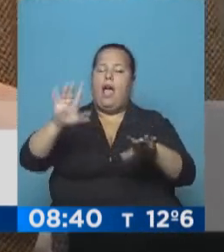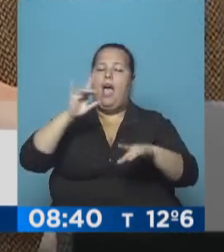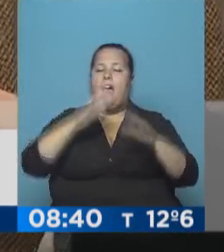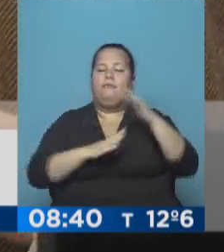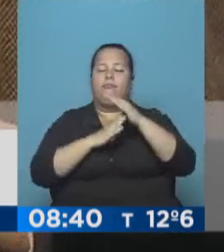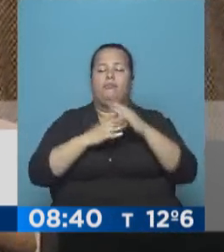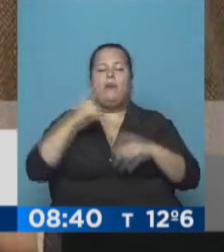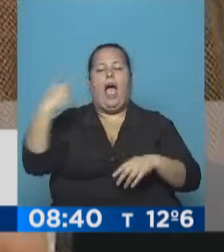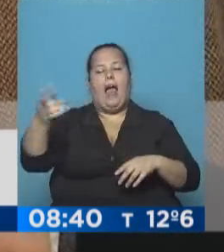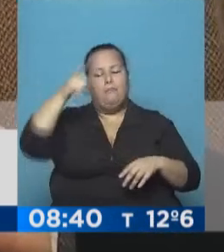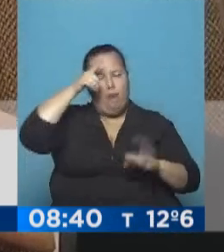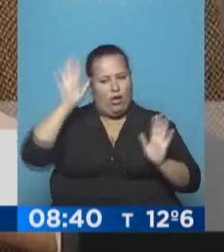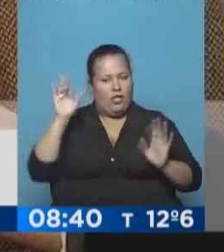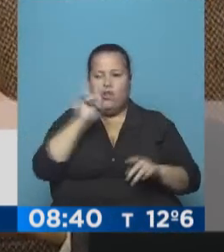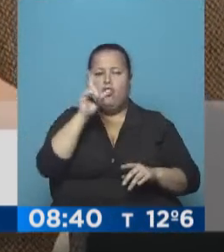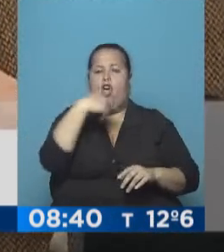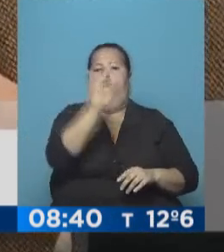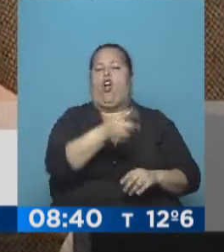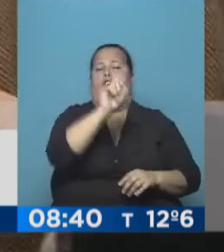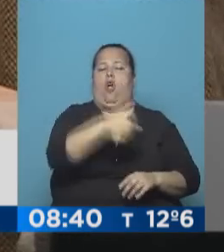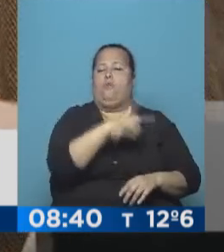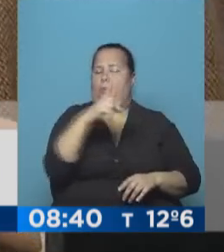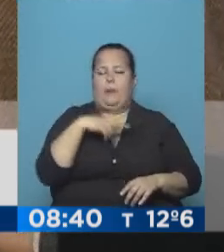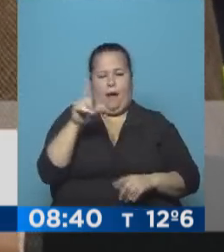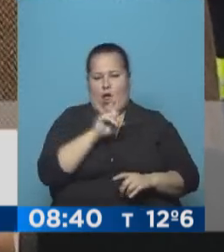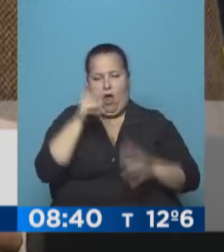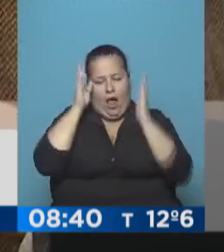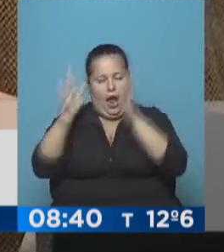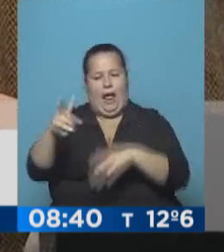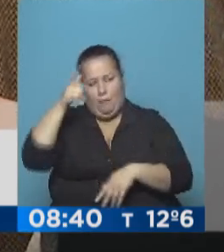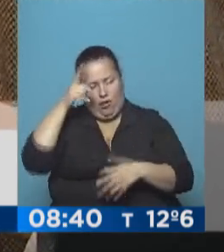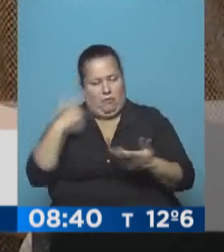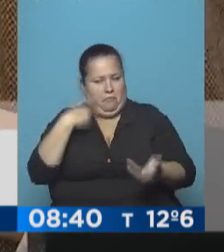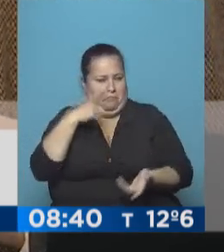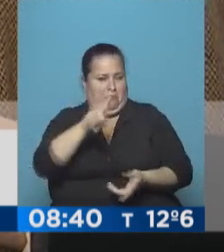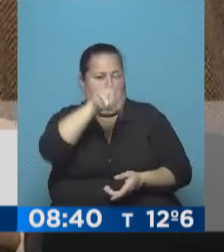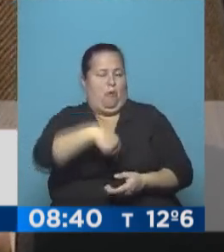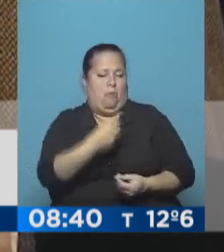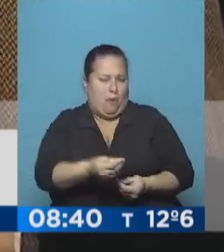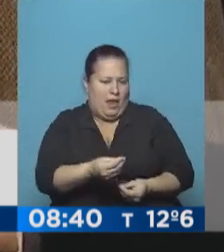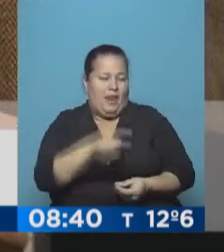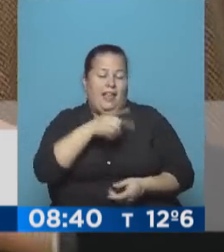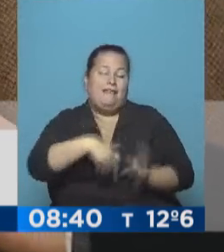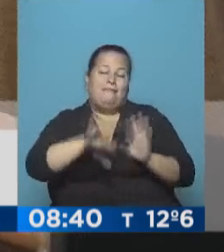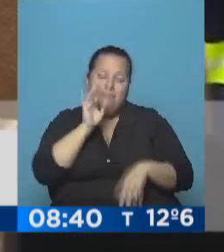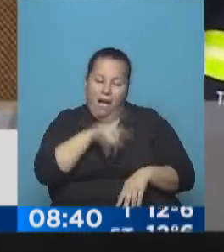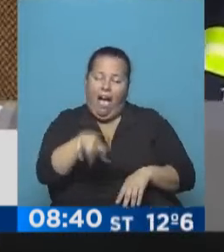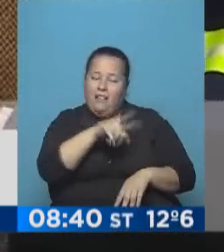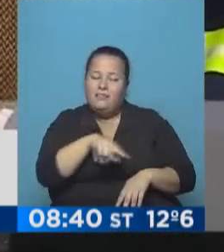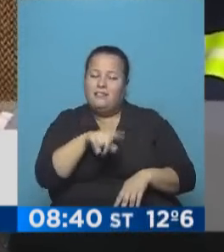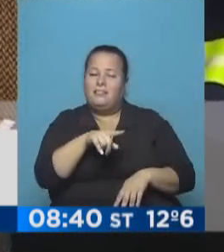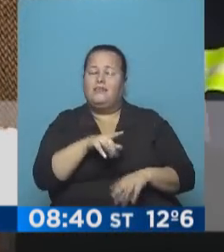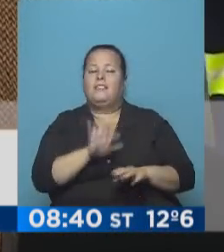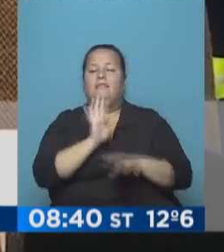en la fuerza pública, no en un tercero, no en un privado, que desconocemos su origen y que generalmente